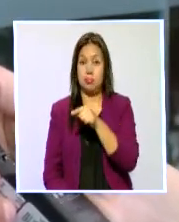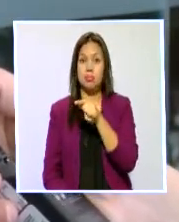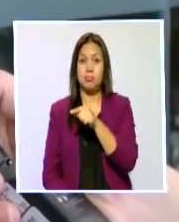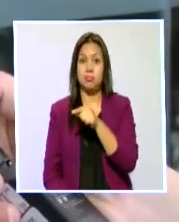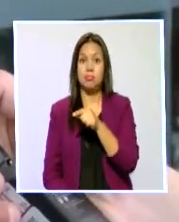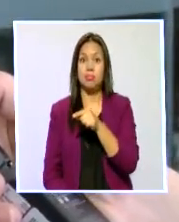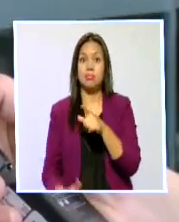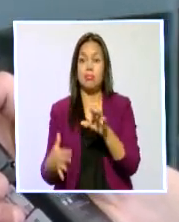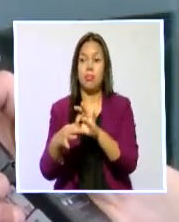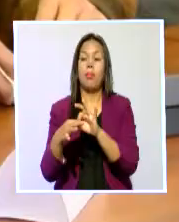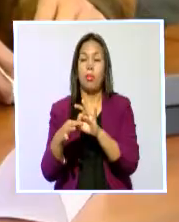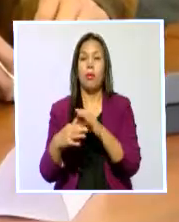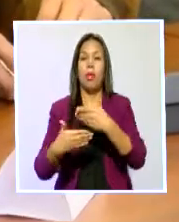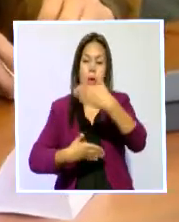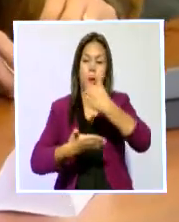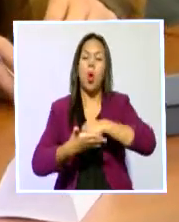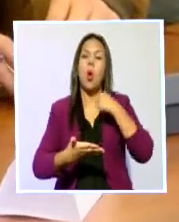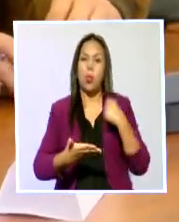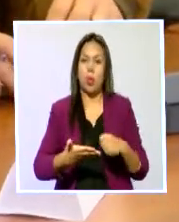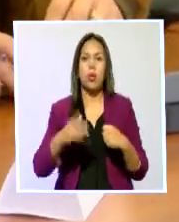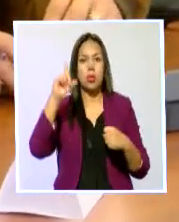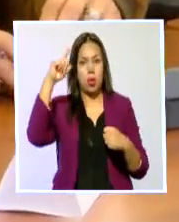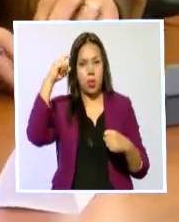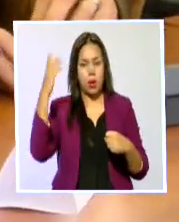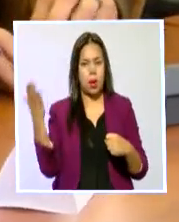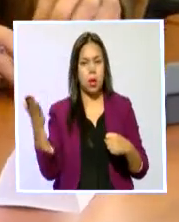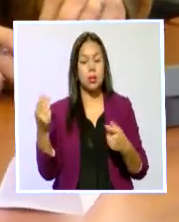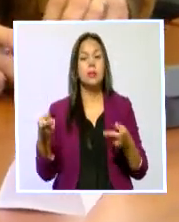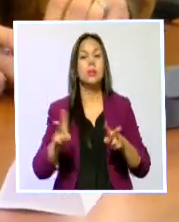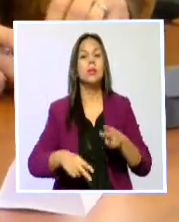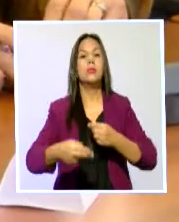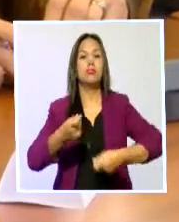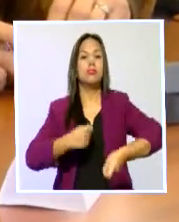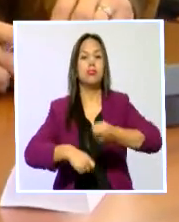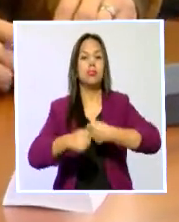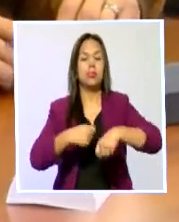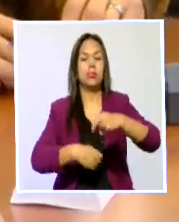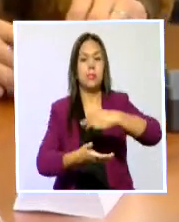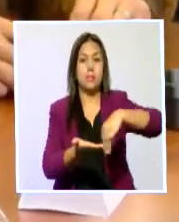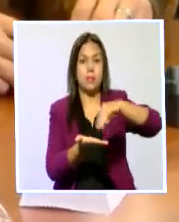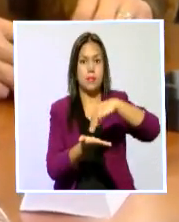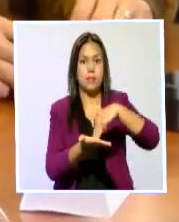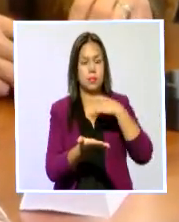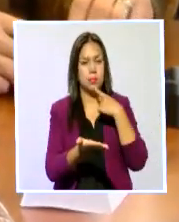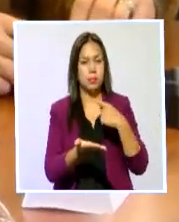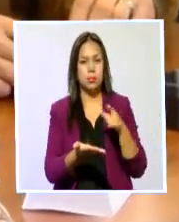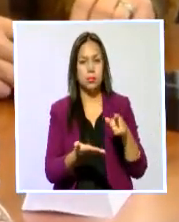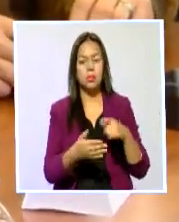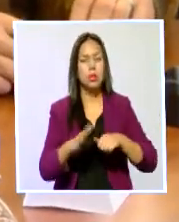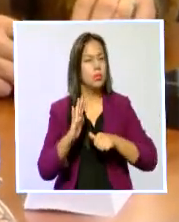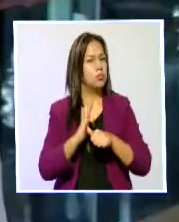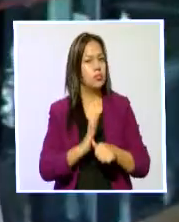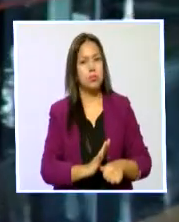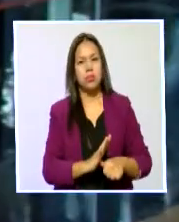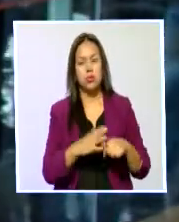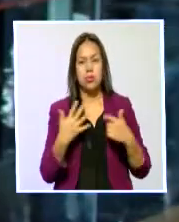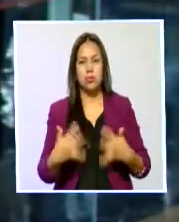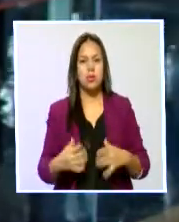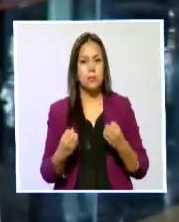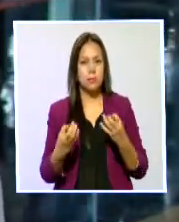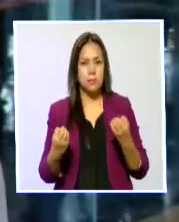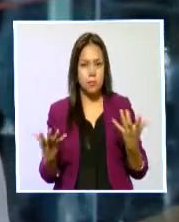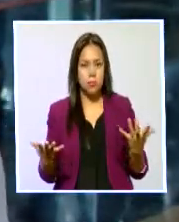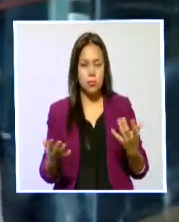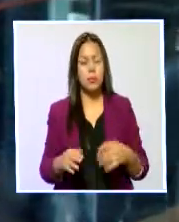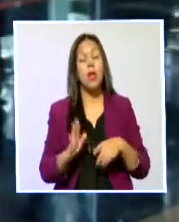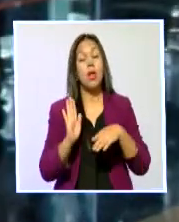tienen contratos con el Estado. Rolando Bisuete, comerciante de la zona cero de Puerto Viejo, expresó la discriminación que han recibido por parte de la